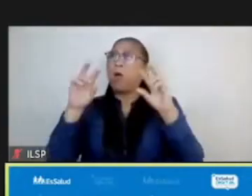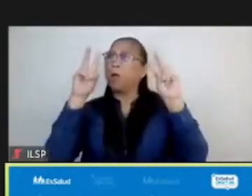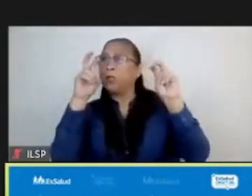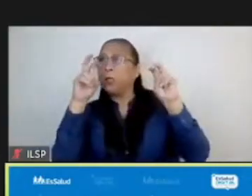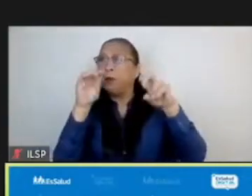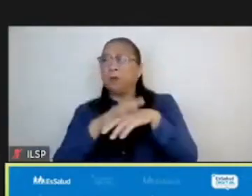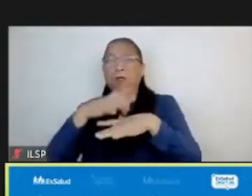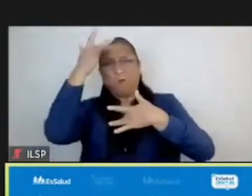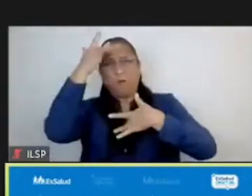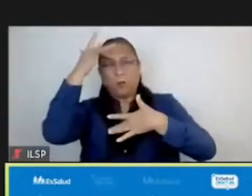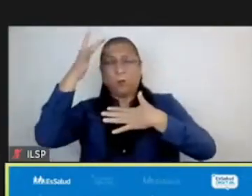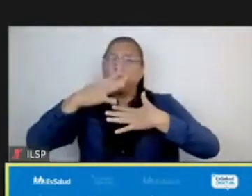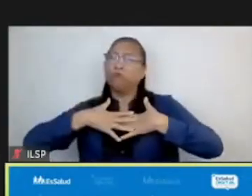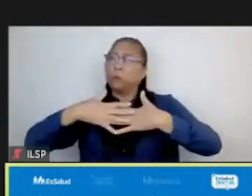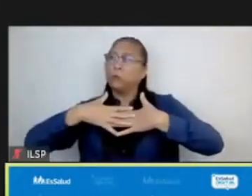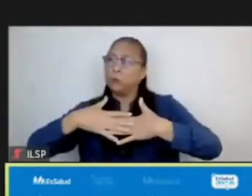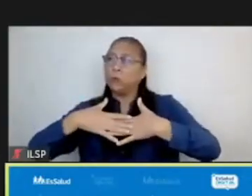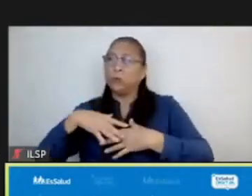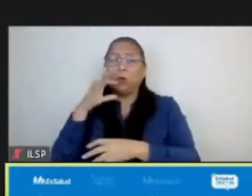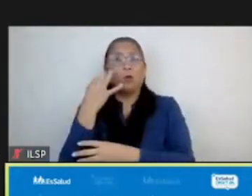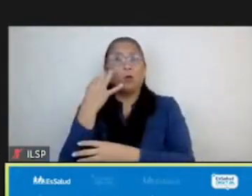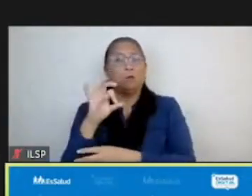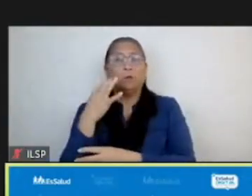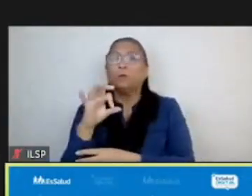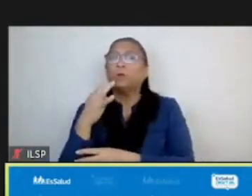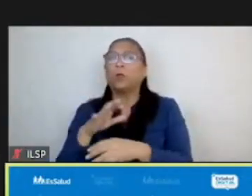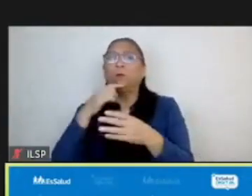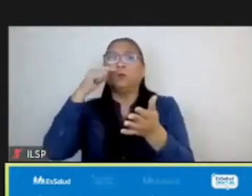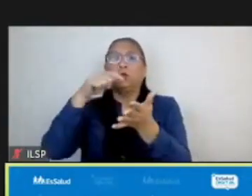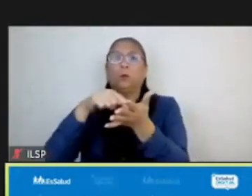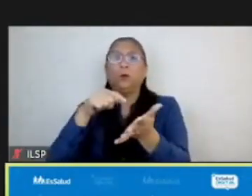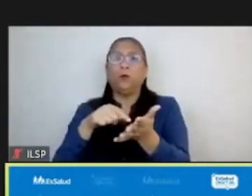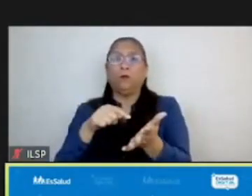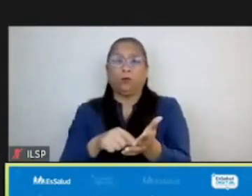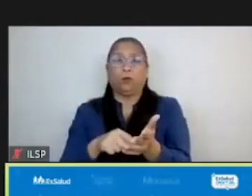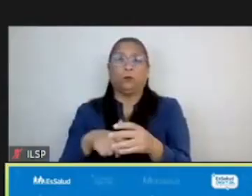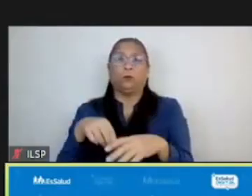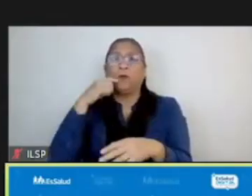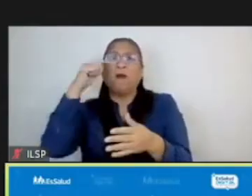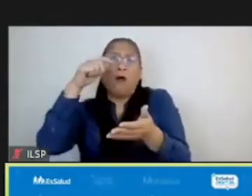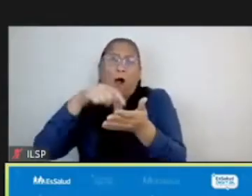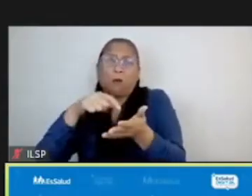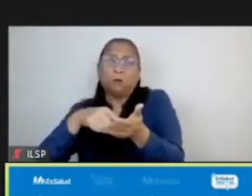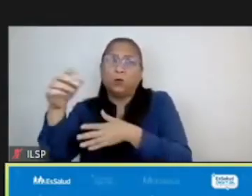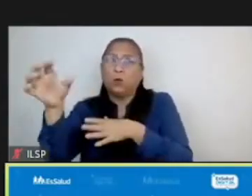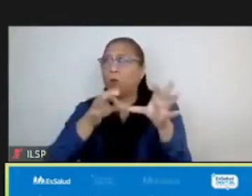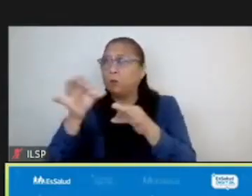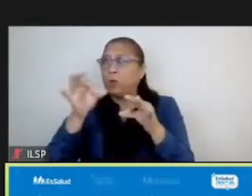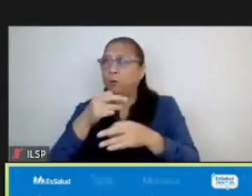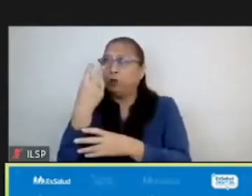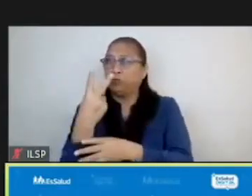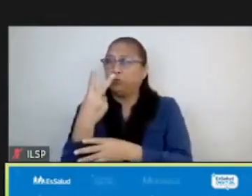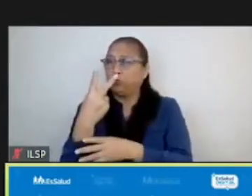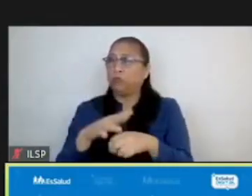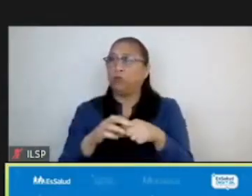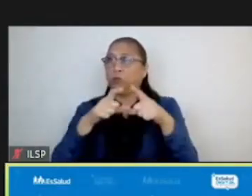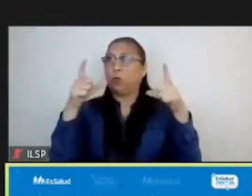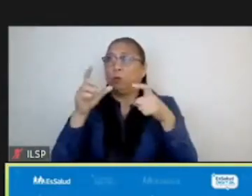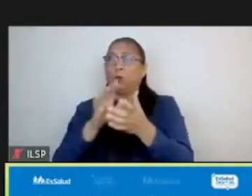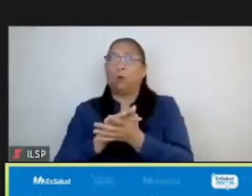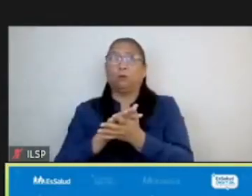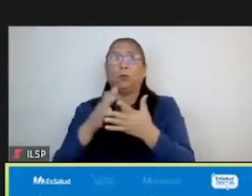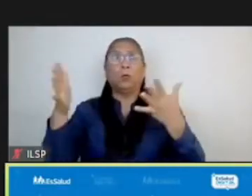respiratorias, en general en la medicina, lo definimos en dos grandes grupos, lo que es la vía aérea alta,